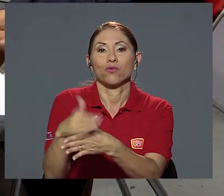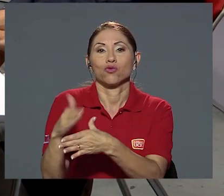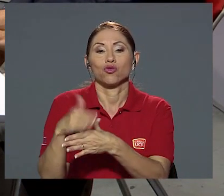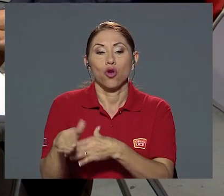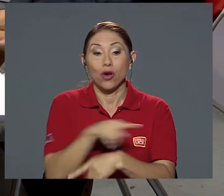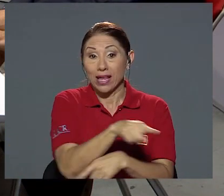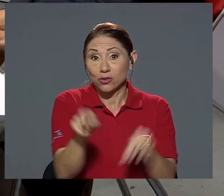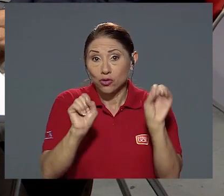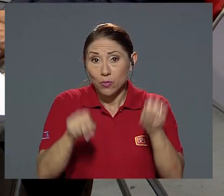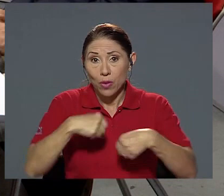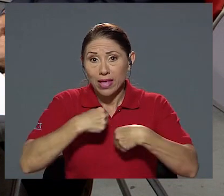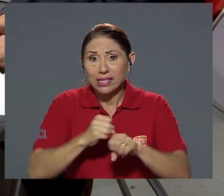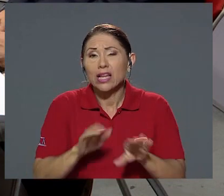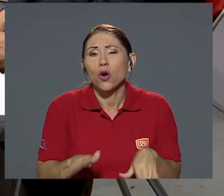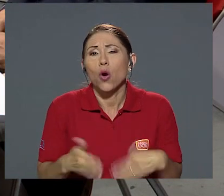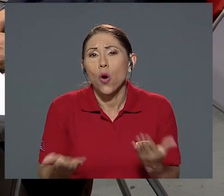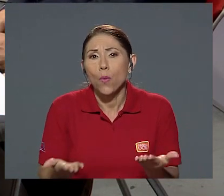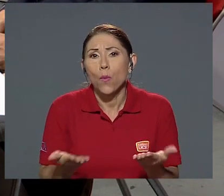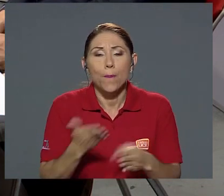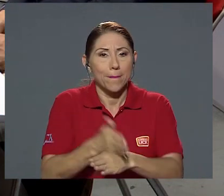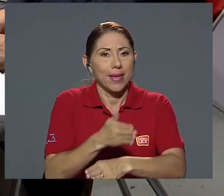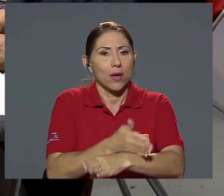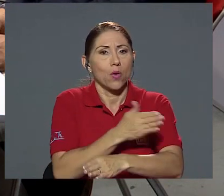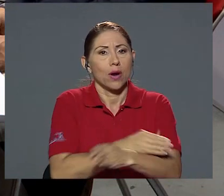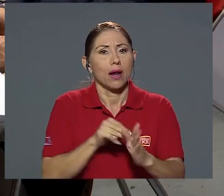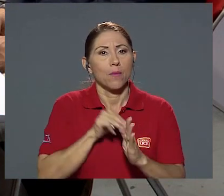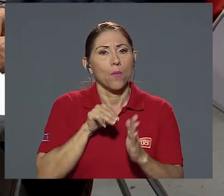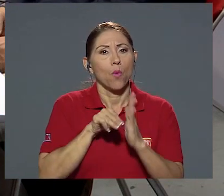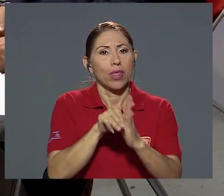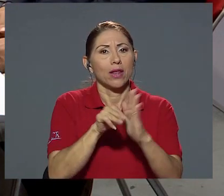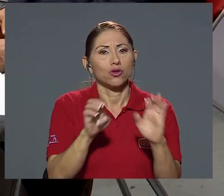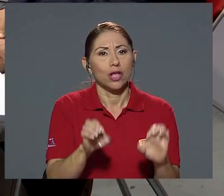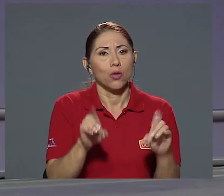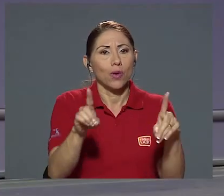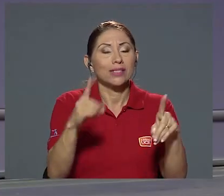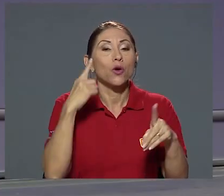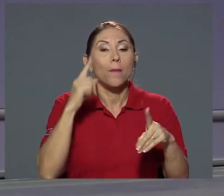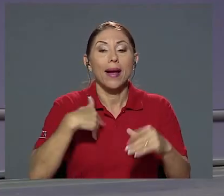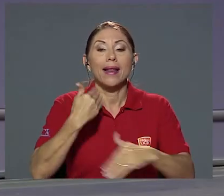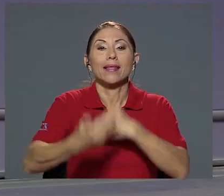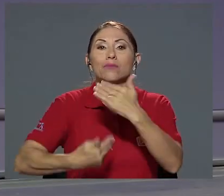de mejorar los modelos de educación para generar posibilidades de crecimiento,